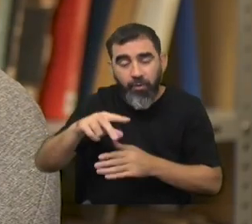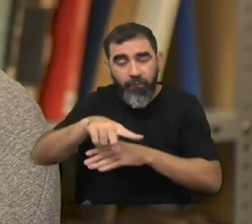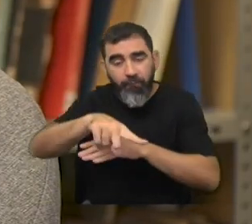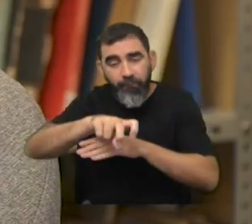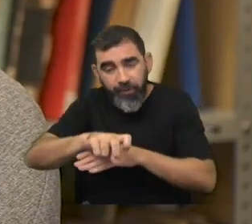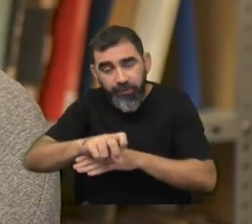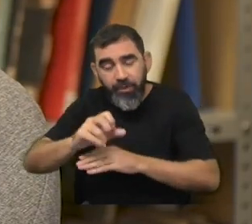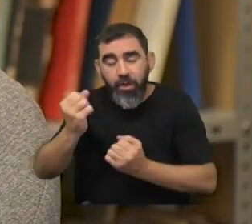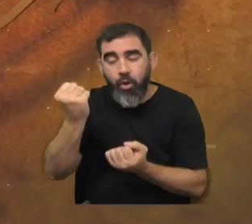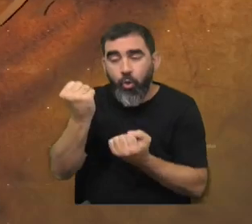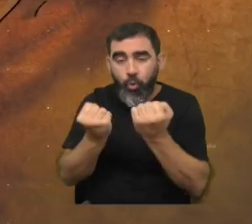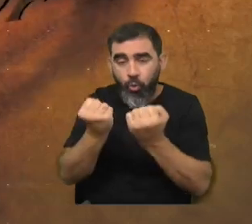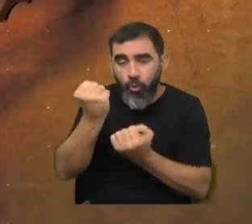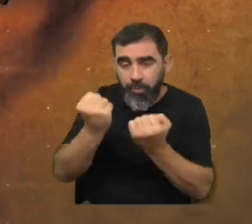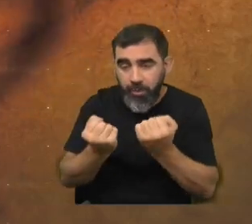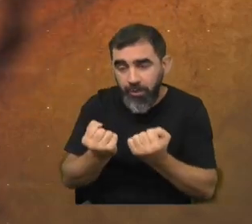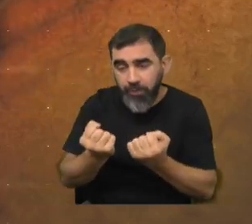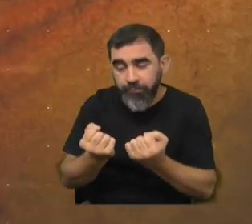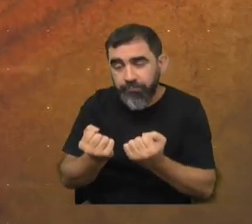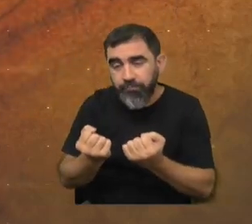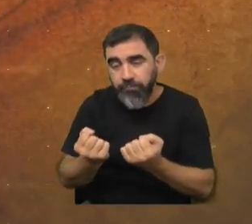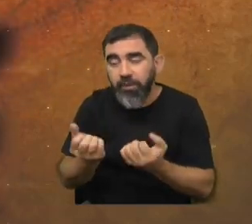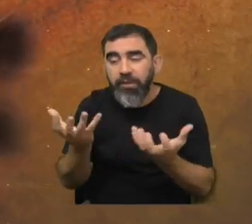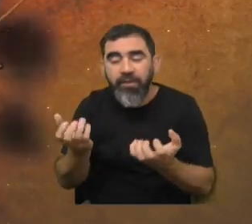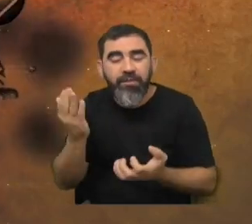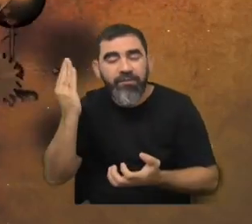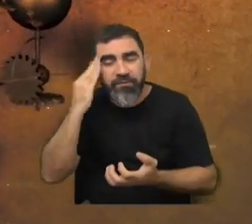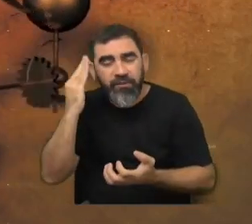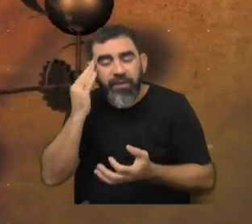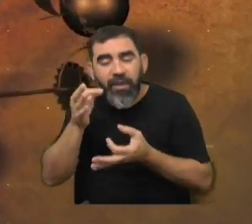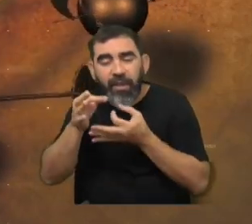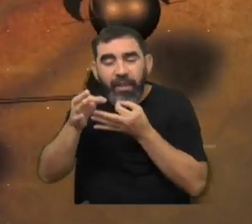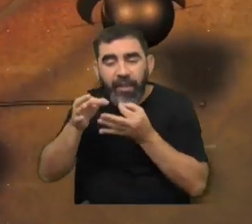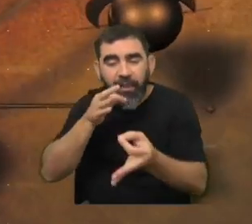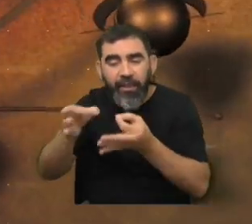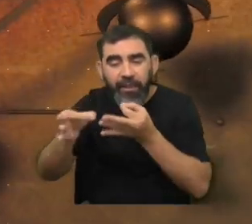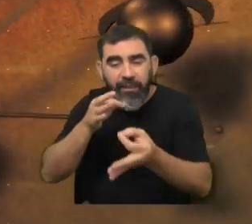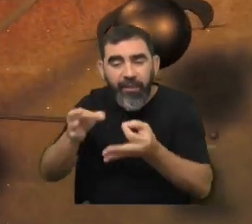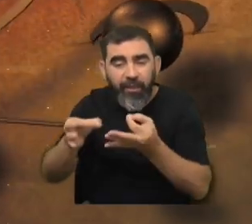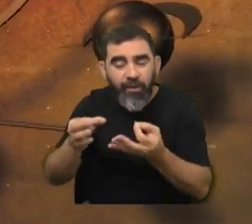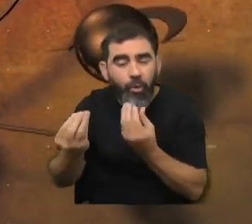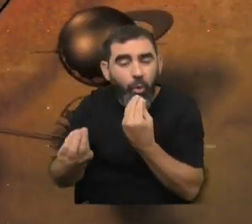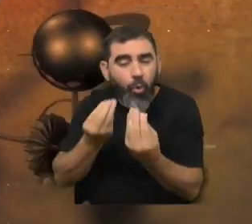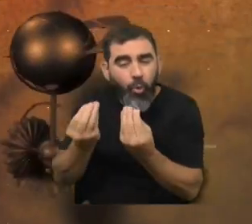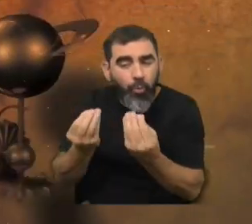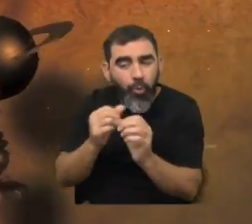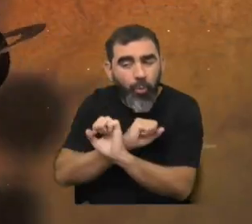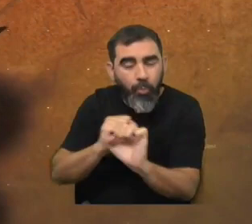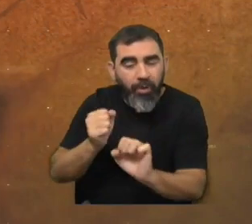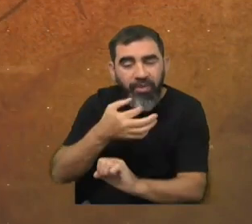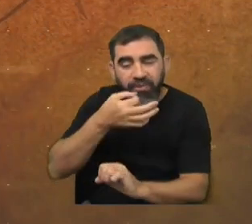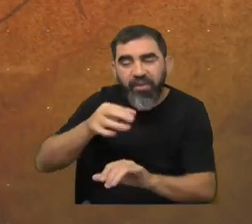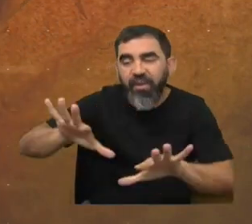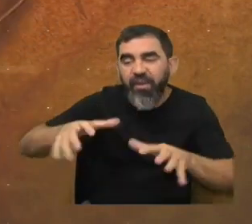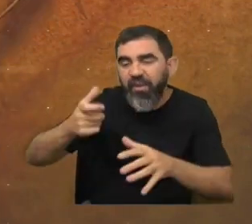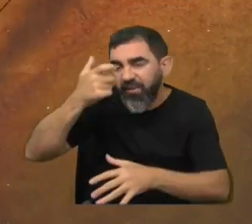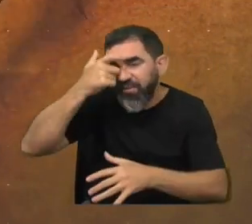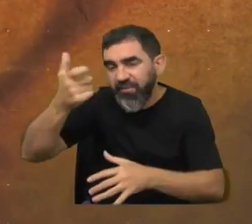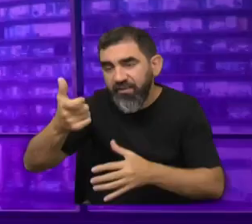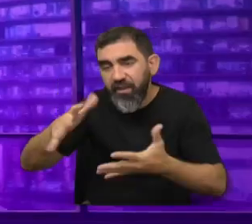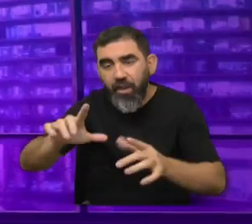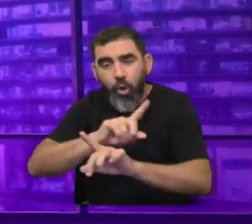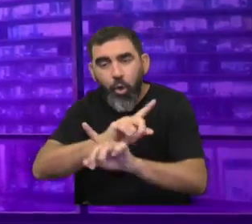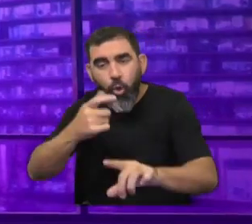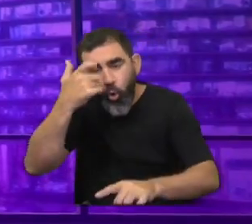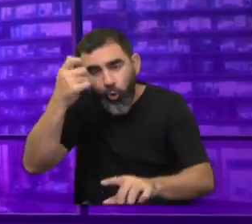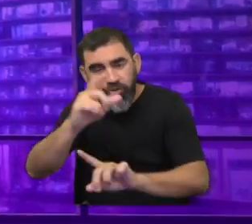de la economía, ¿sí? Y lo que tratan de establecer es un criterio demarcatorio con el cual poder decir qué es ciencia y qué no lo